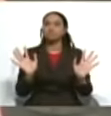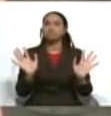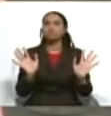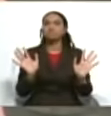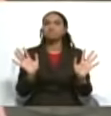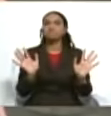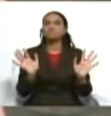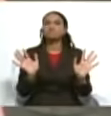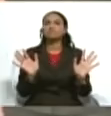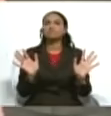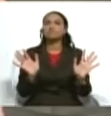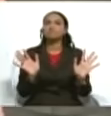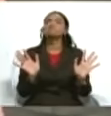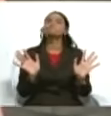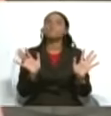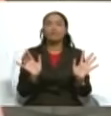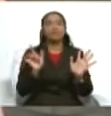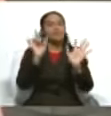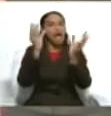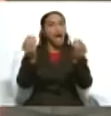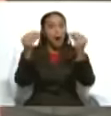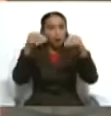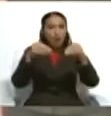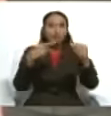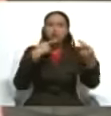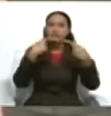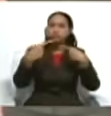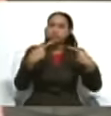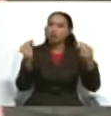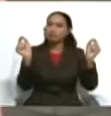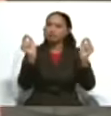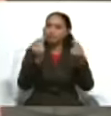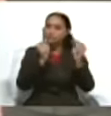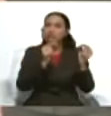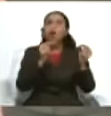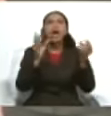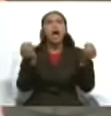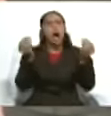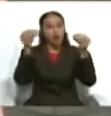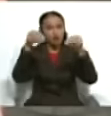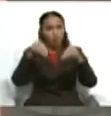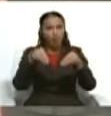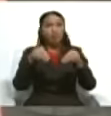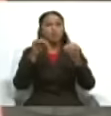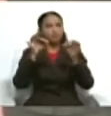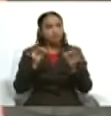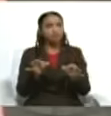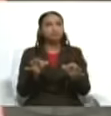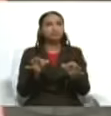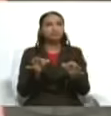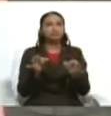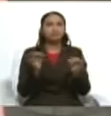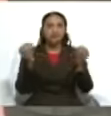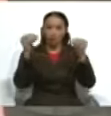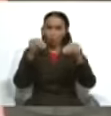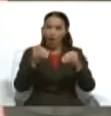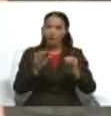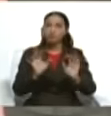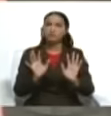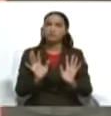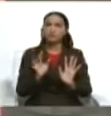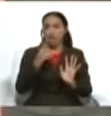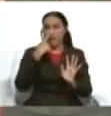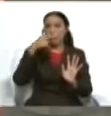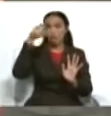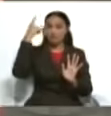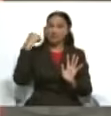actuando en concordancia con lo acordado en los acuerdos, valga la expresión, en los acuerdos de Argil el año